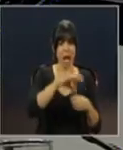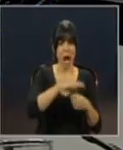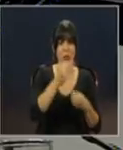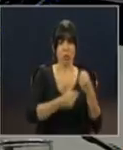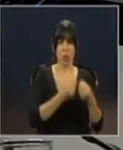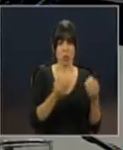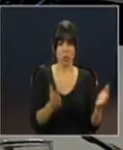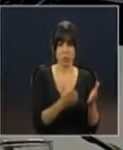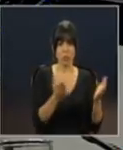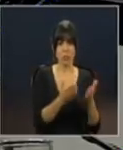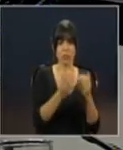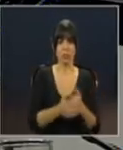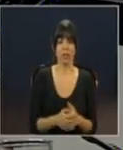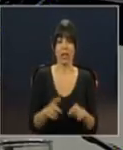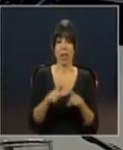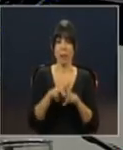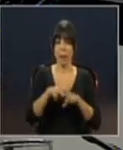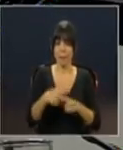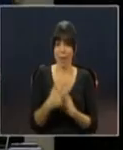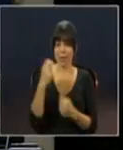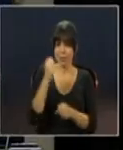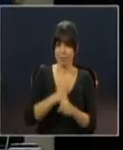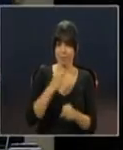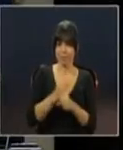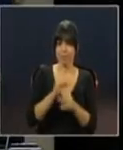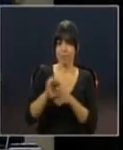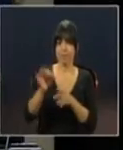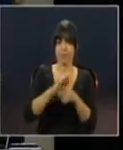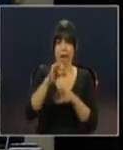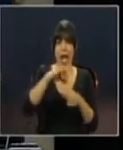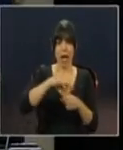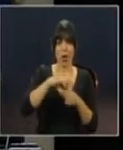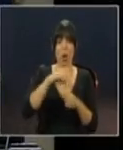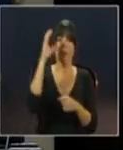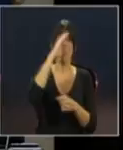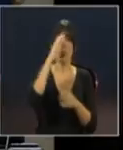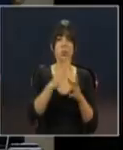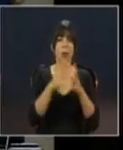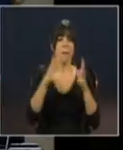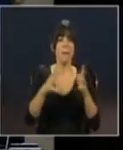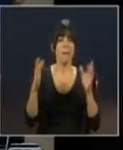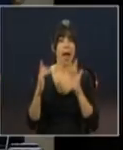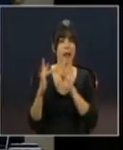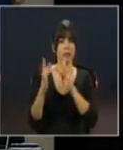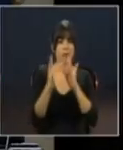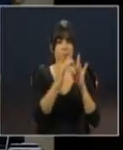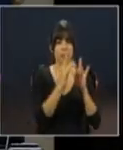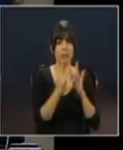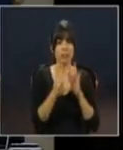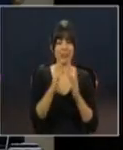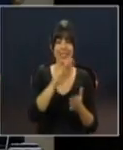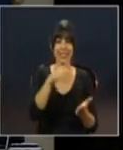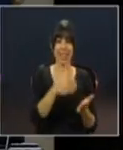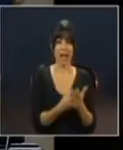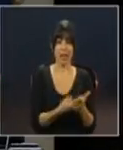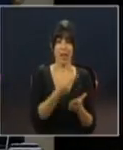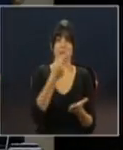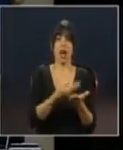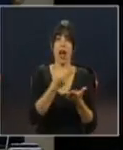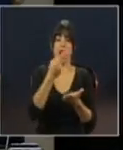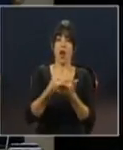agroproductivo. Se ha reiniciado el trabajo de extensión agrícola, se busca aumentar la conectividad mediante centros de valor